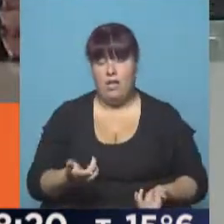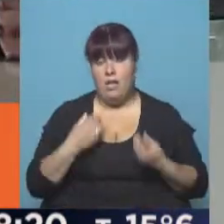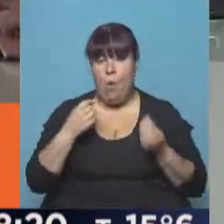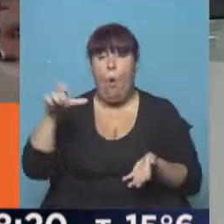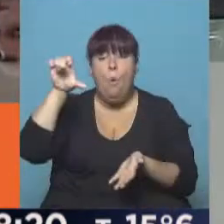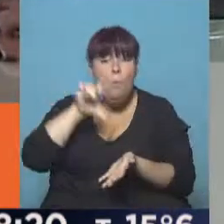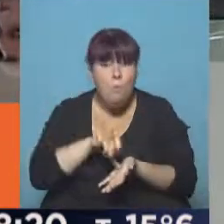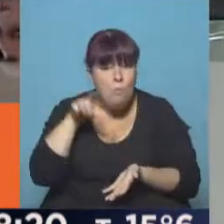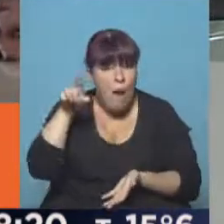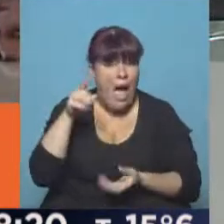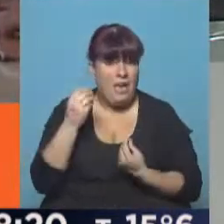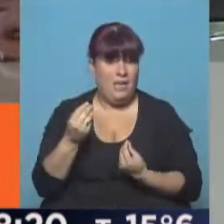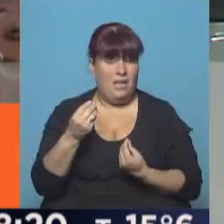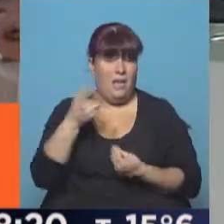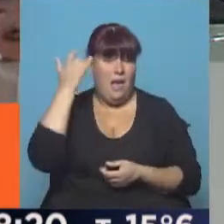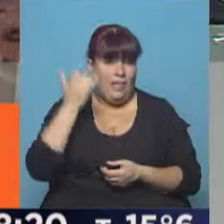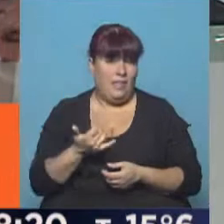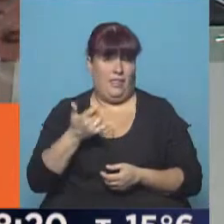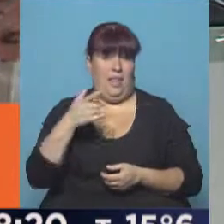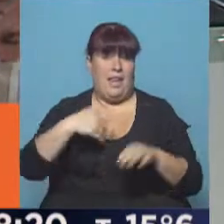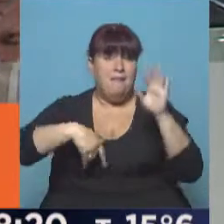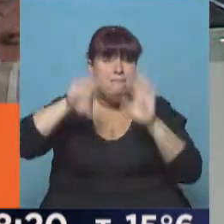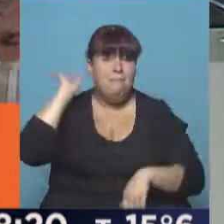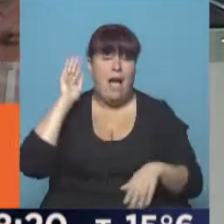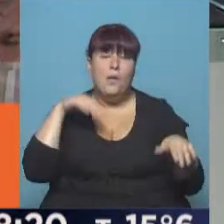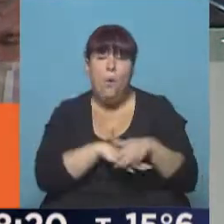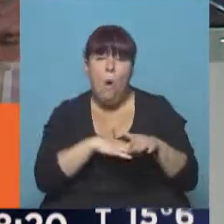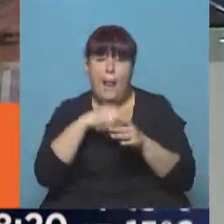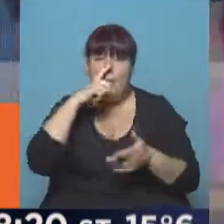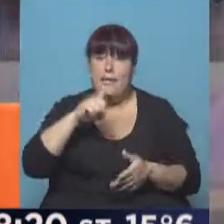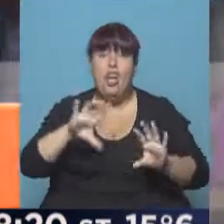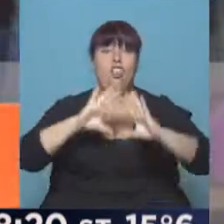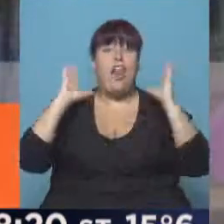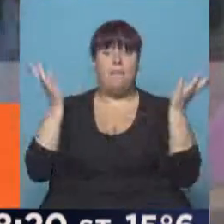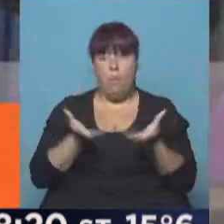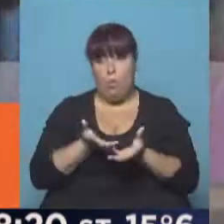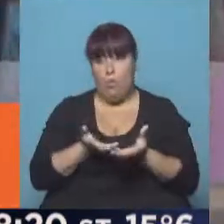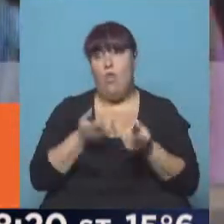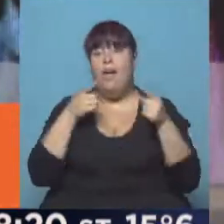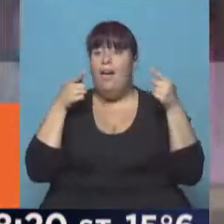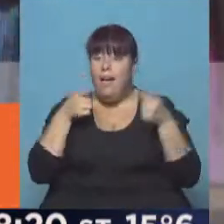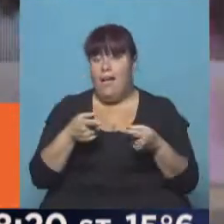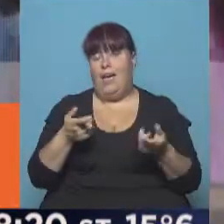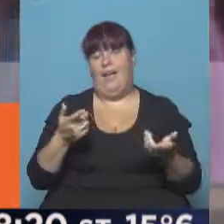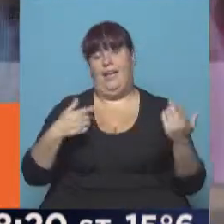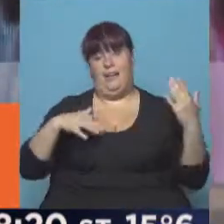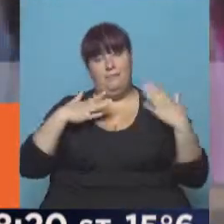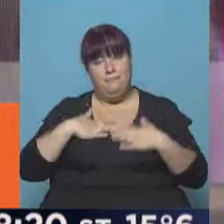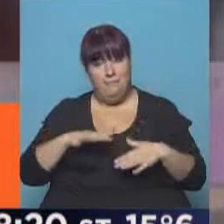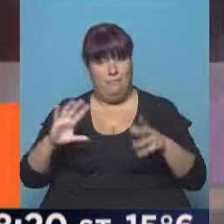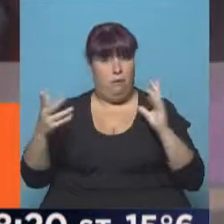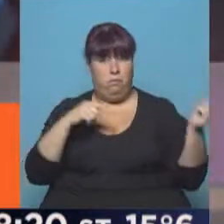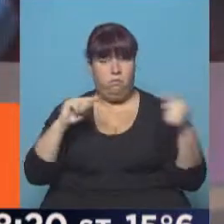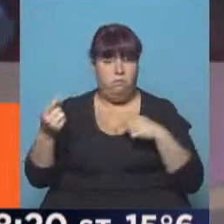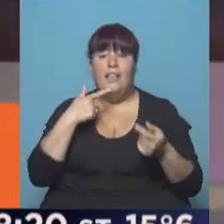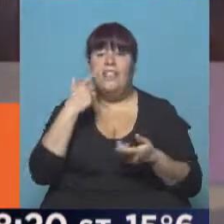de un país que es el que posee las mayores reservas de petróleo del mundo. Entonces hay una tensa calma con este